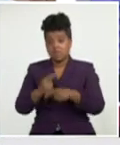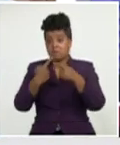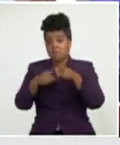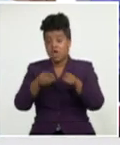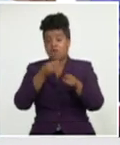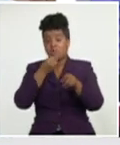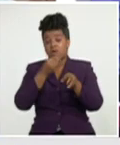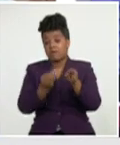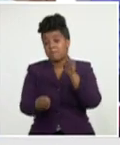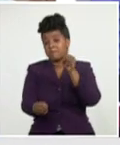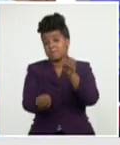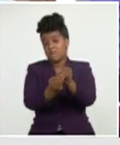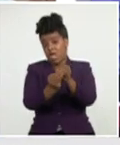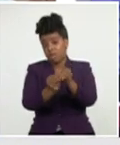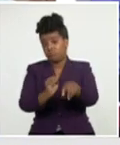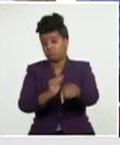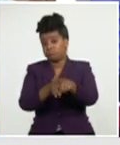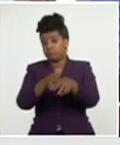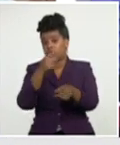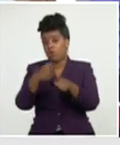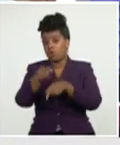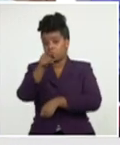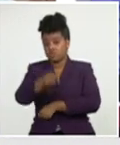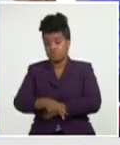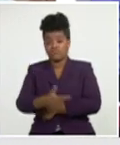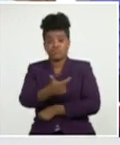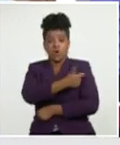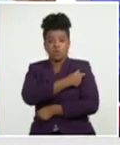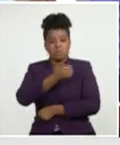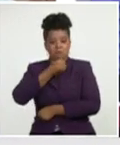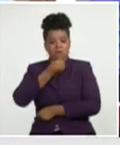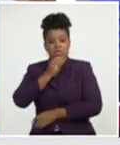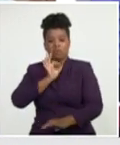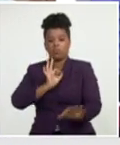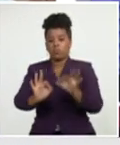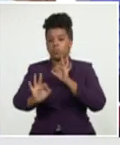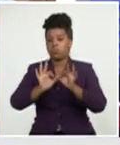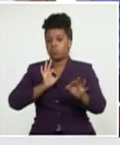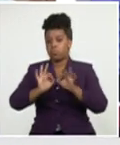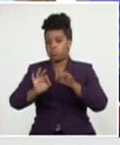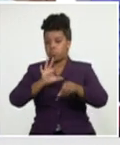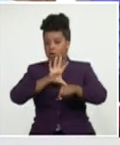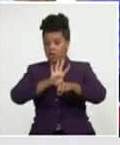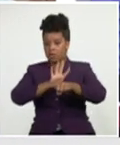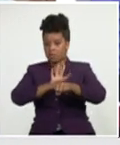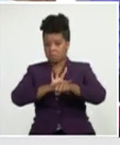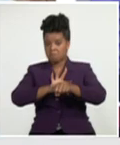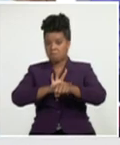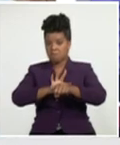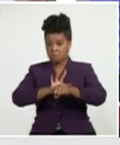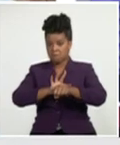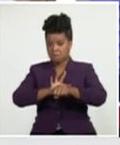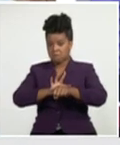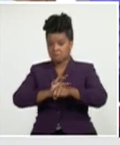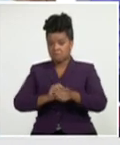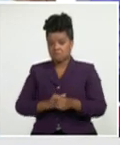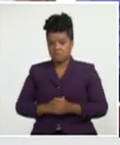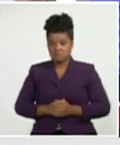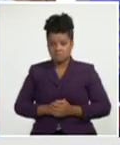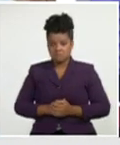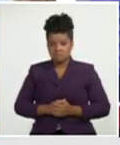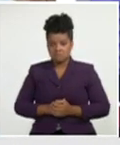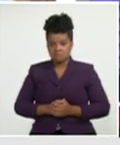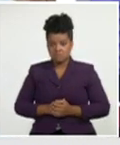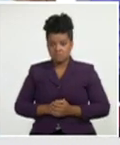Hay dos elementos. Uno es que las vacunas protejan de la enfermedad, que es lo que han demostrado todas las vacunas que ya hablan de datos de eficacia